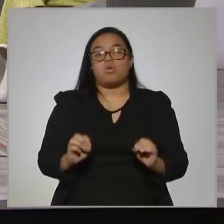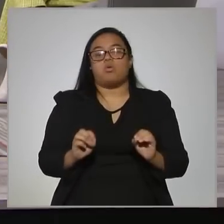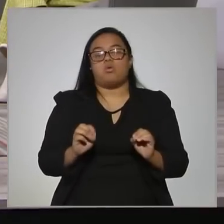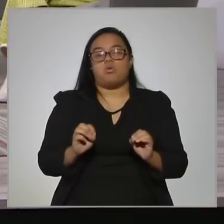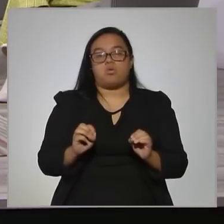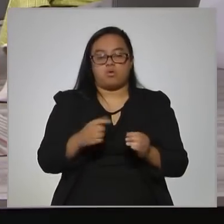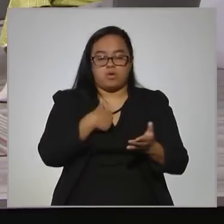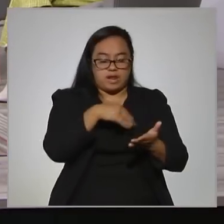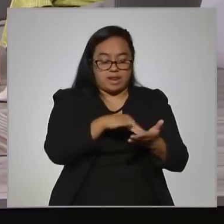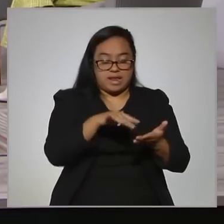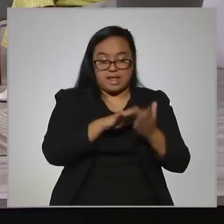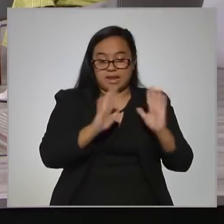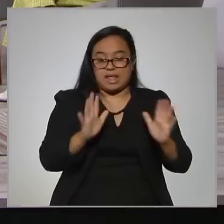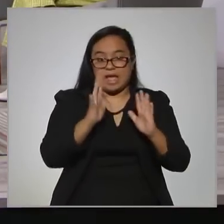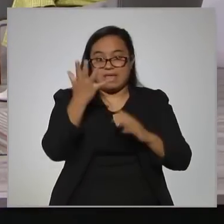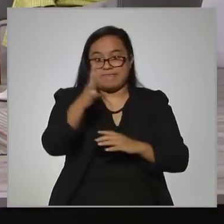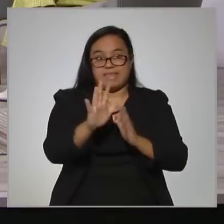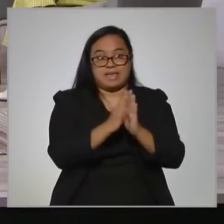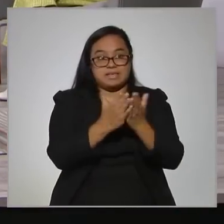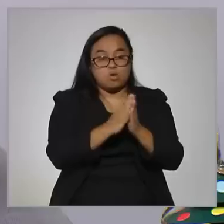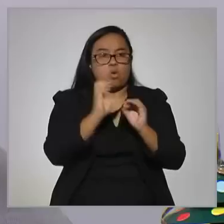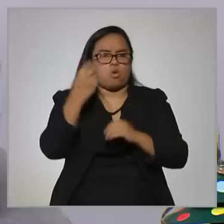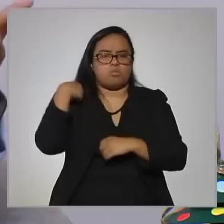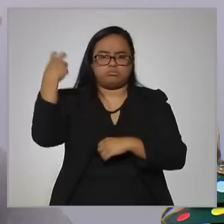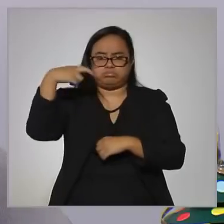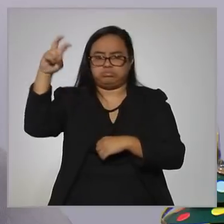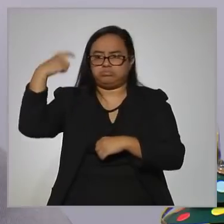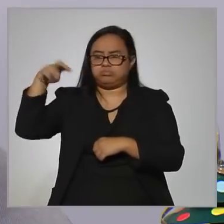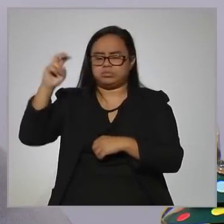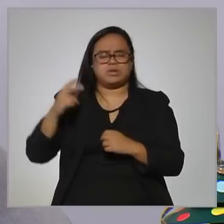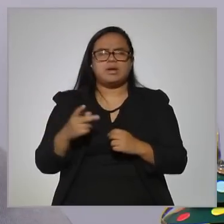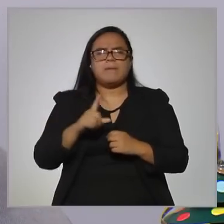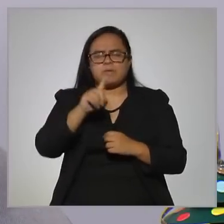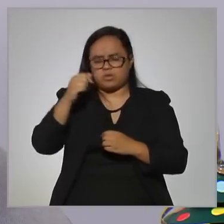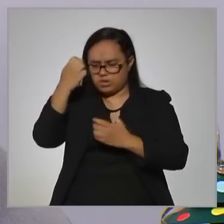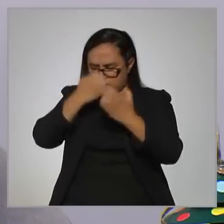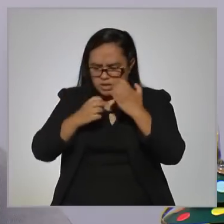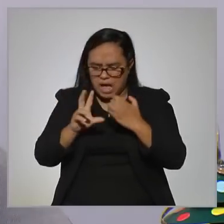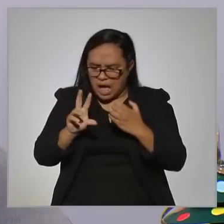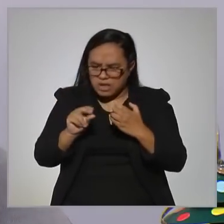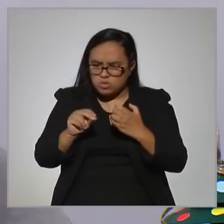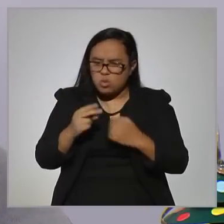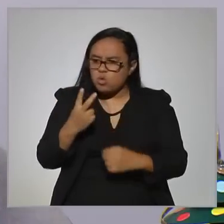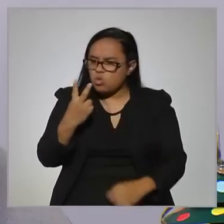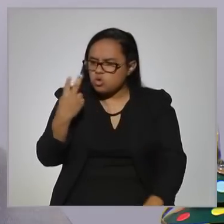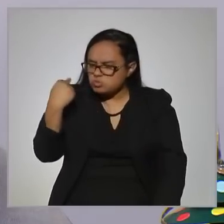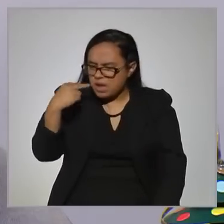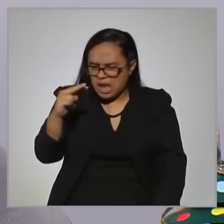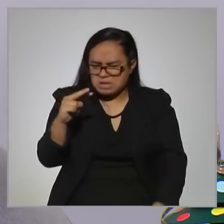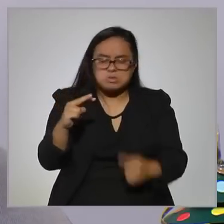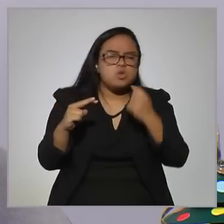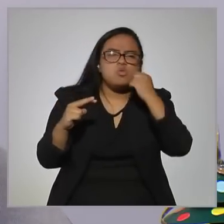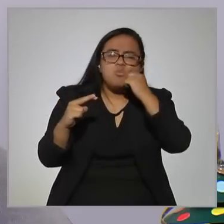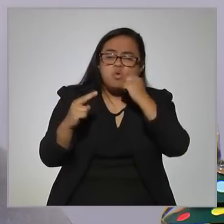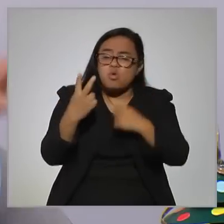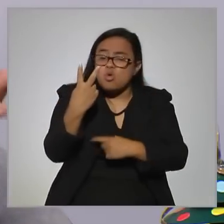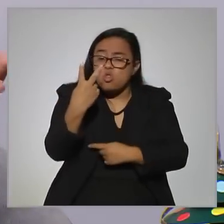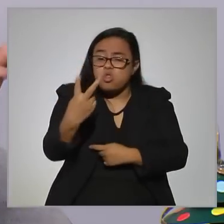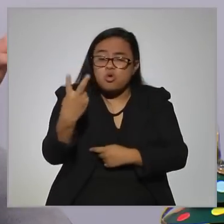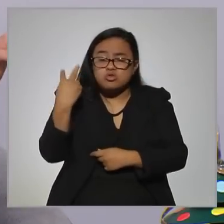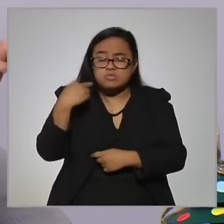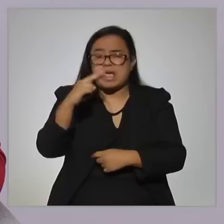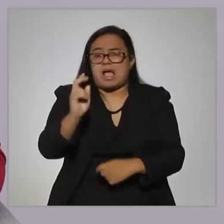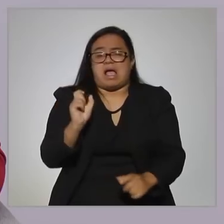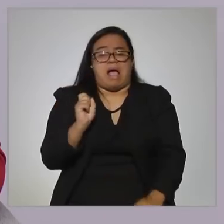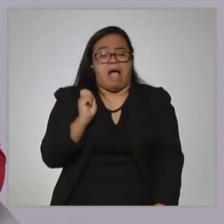conseguí leer 10 libros, viajar todo el año, ¿no? Y cuando realmente haces un balance y dices, ay, no, porque hice 2 viajes, bueno, pues 2 viajes realmente mucho. son